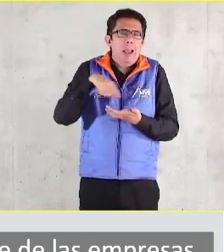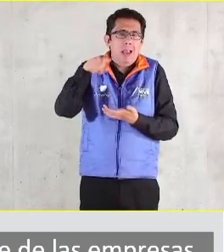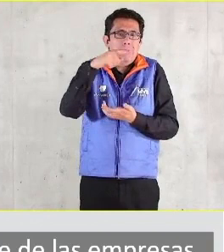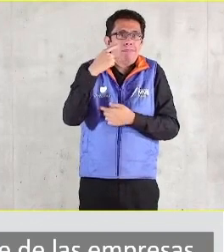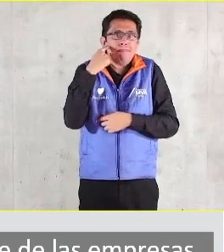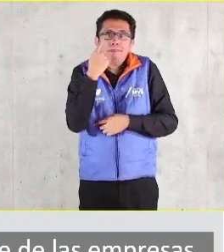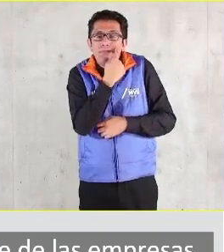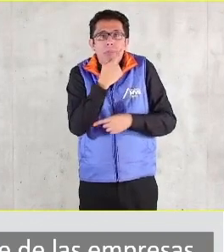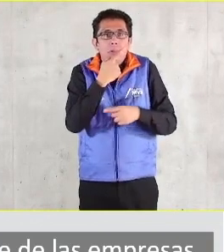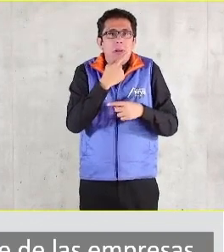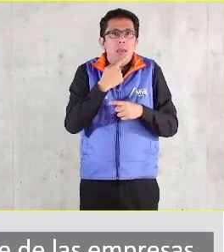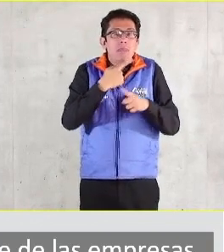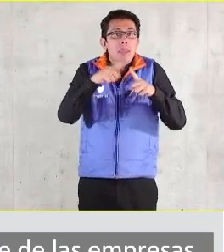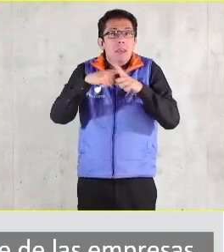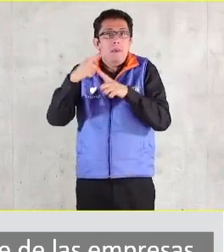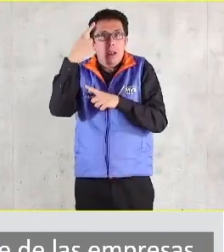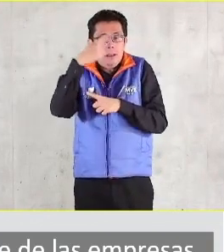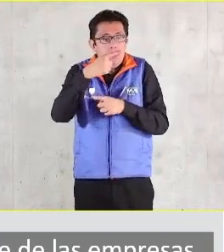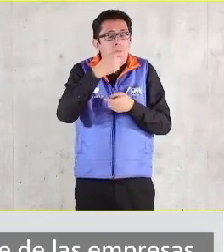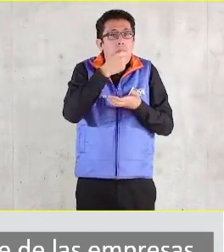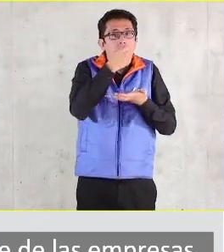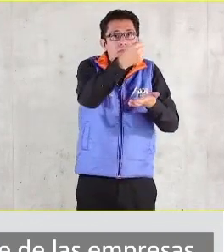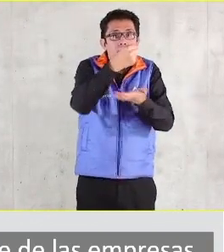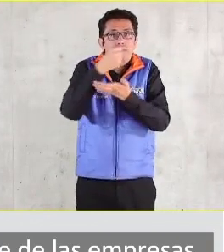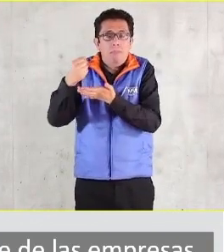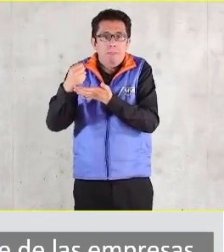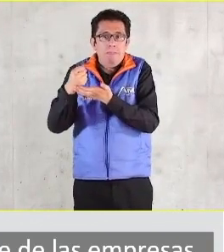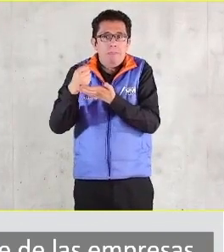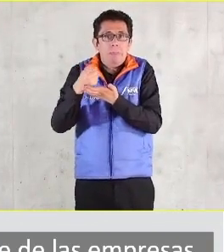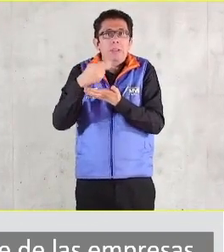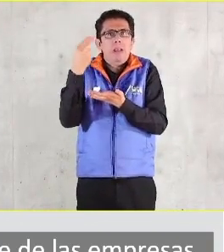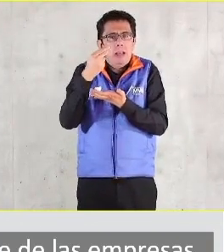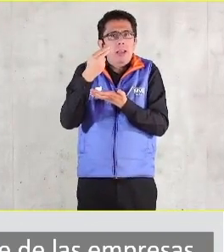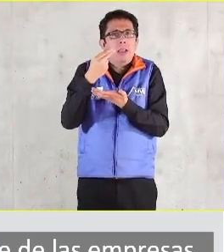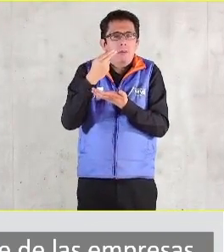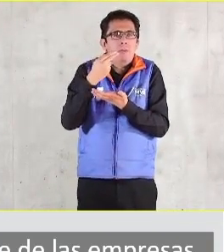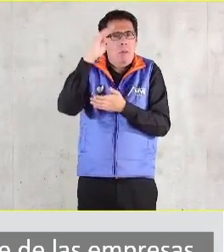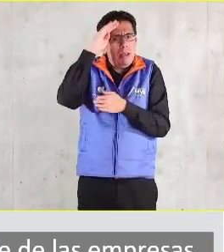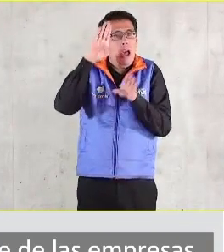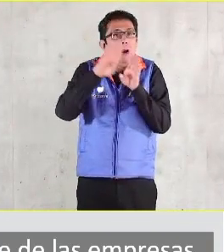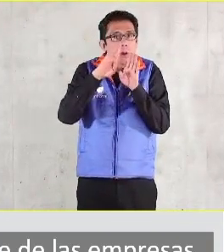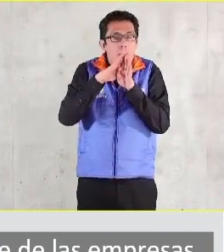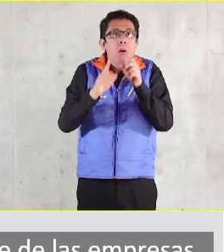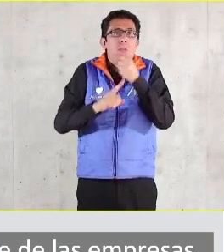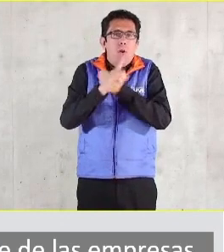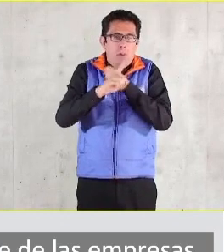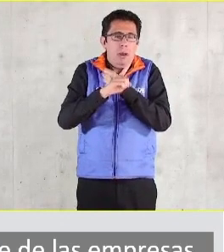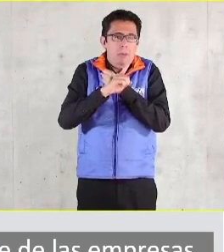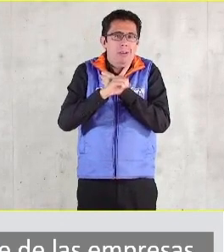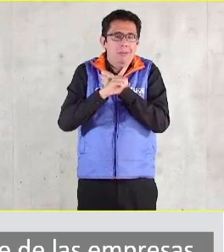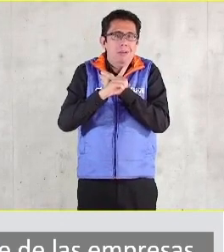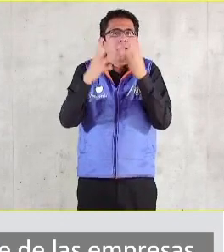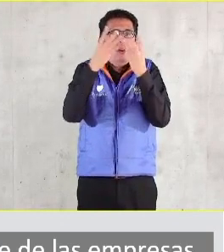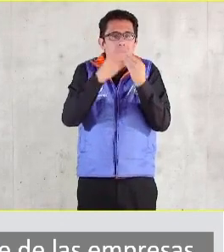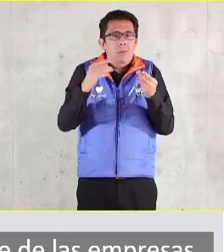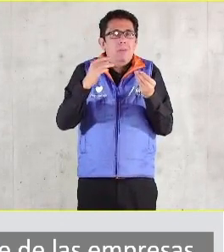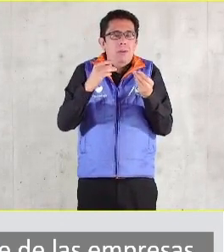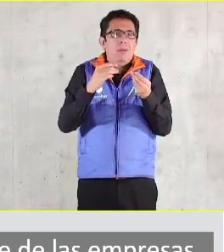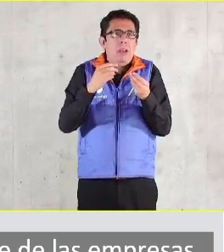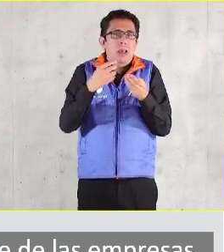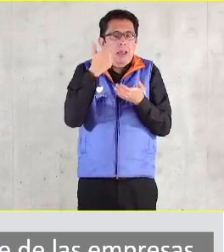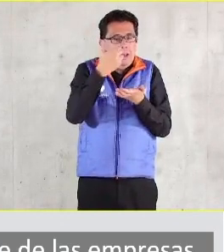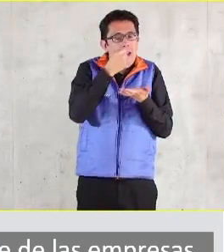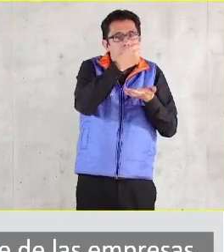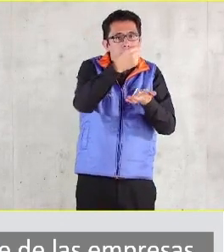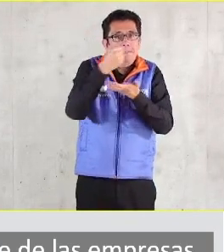ayudar desde el punto de vista del CEMEFI a cómo fondear esos proyectos para resolver esos problemas. Eso tiene que ver con las organizaciones de